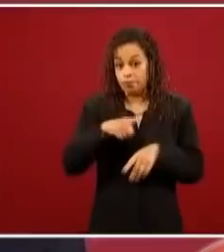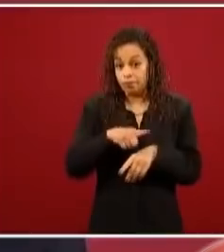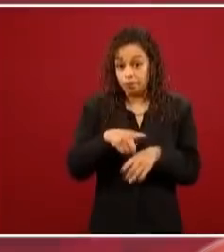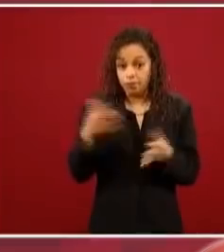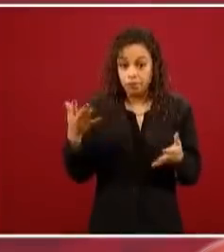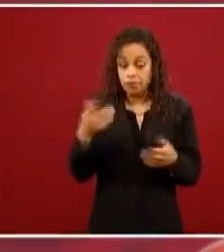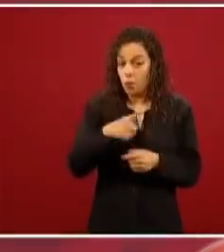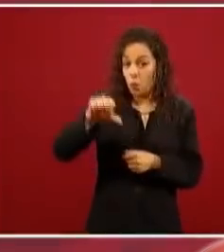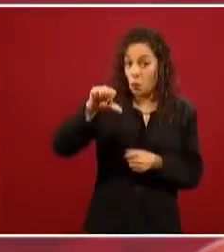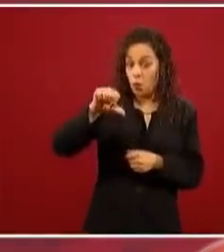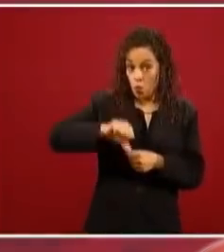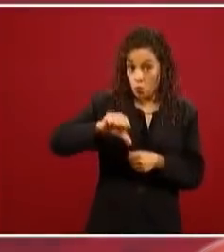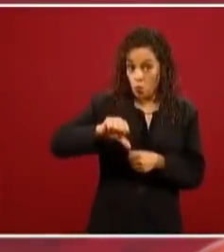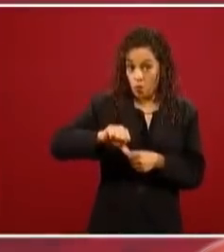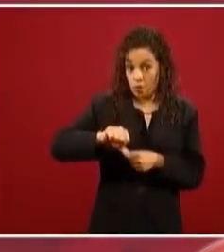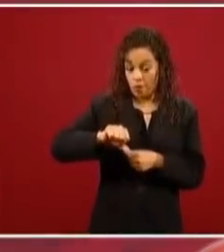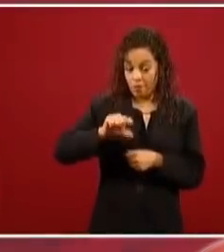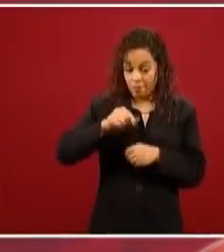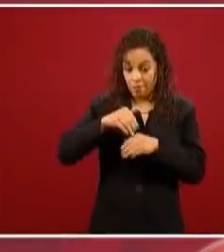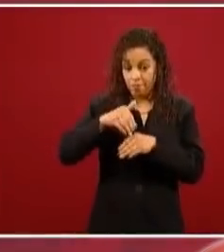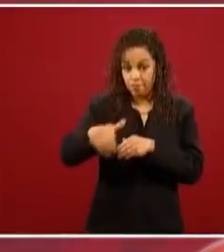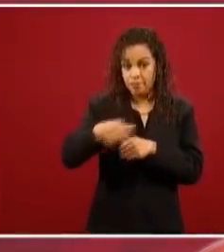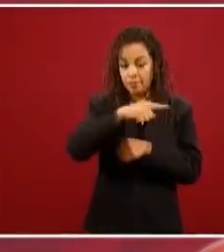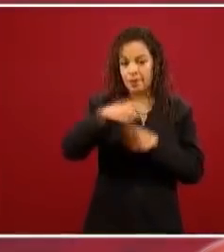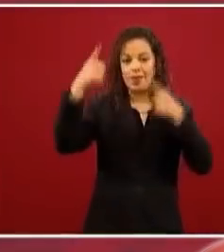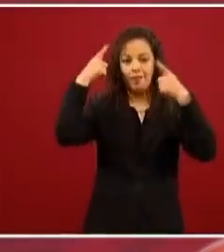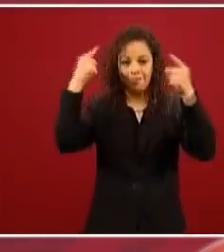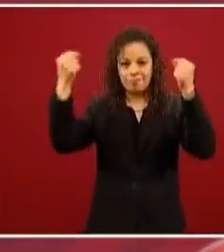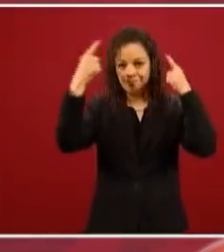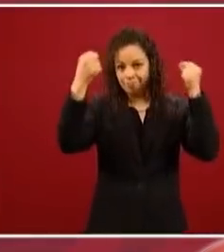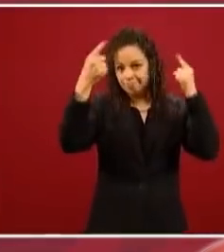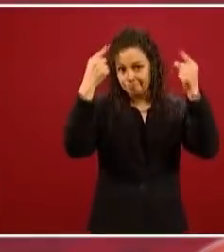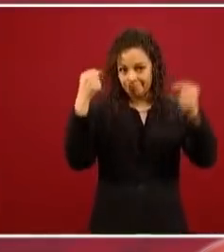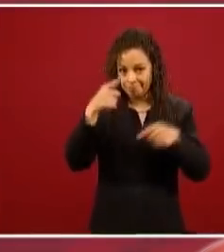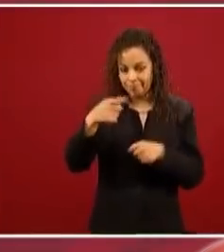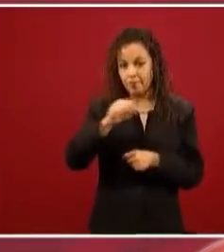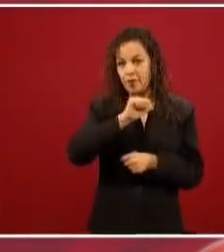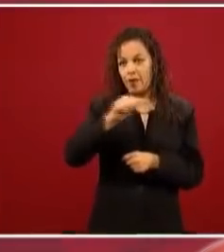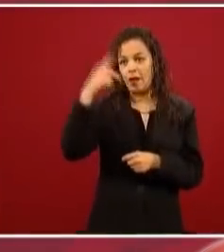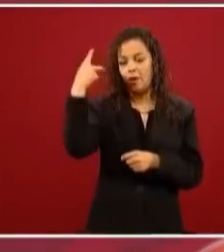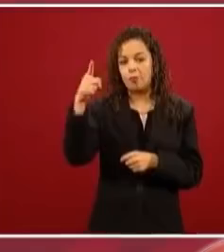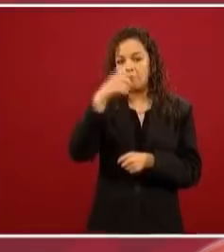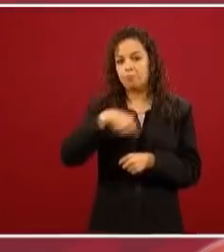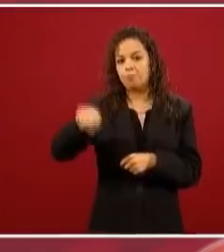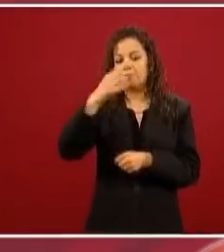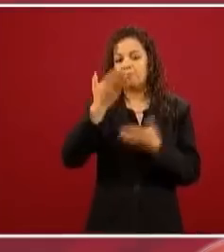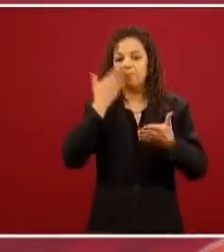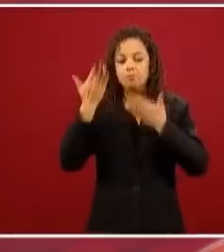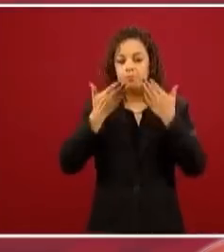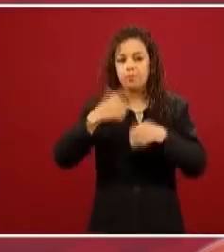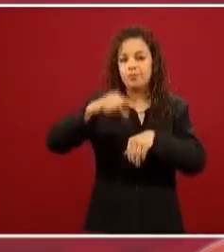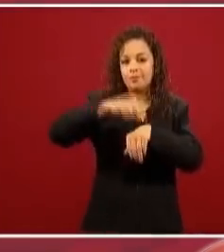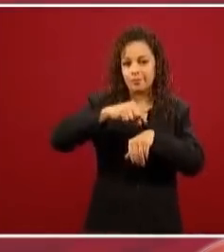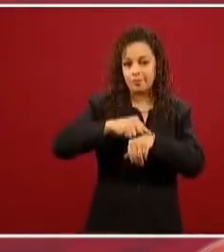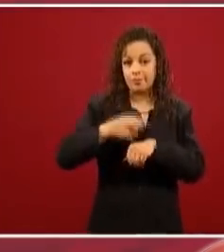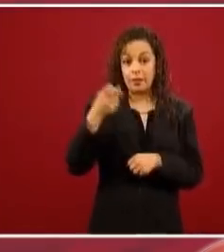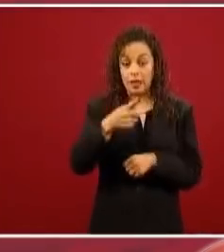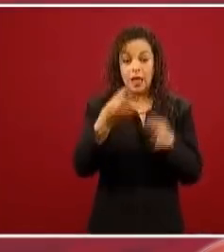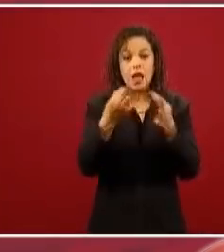más, es su graduación, digamos, de las residencias médicas. Ahí es importante